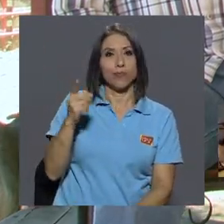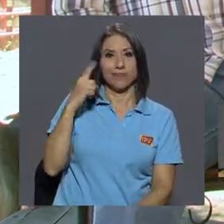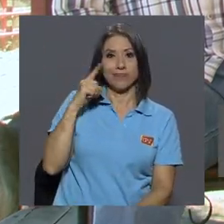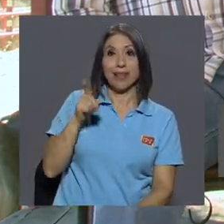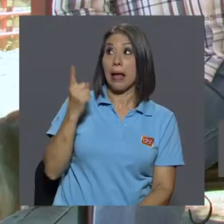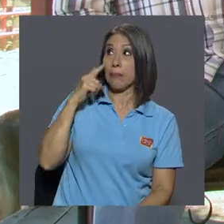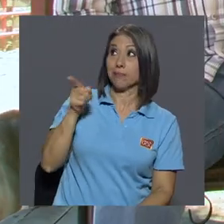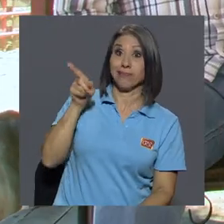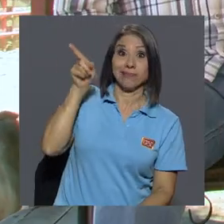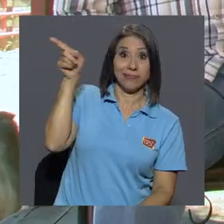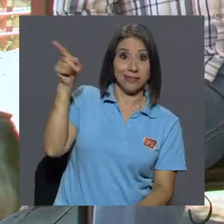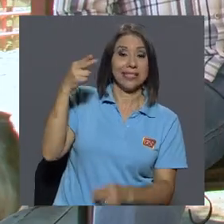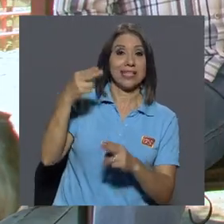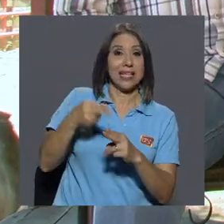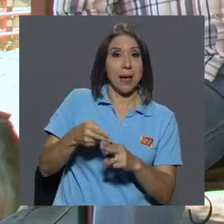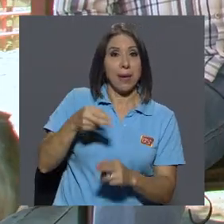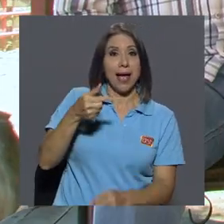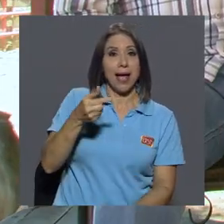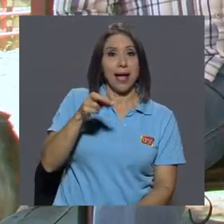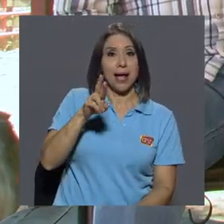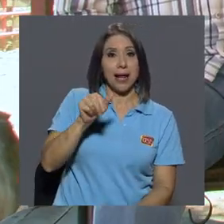Aquello que está allá se llama gradería.